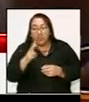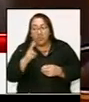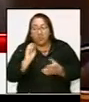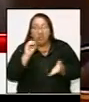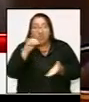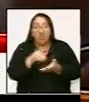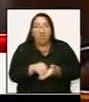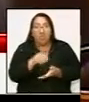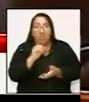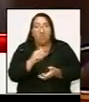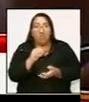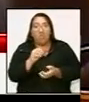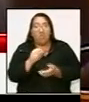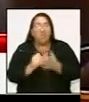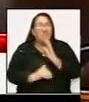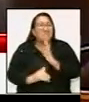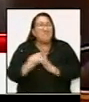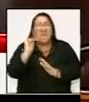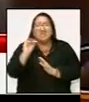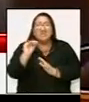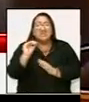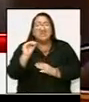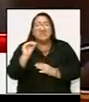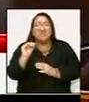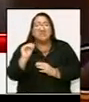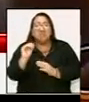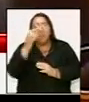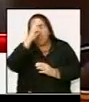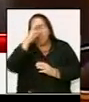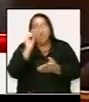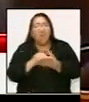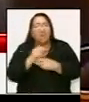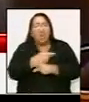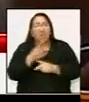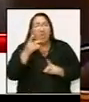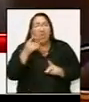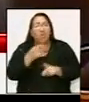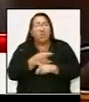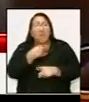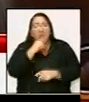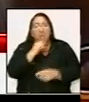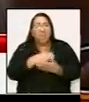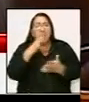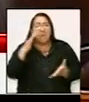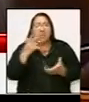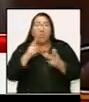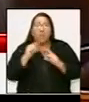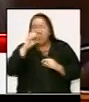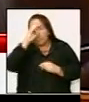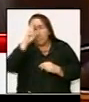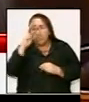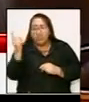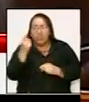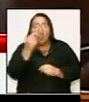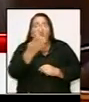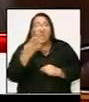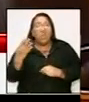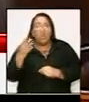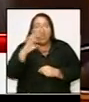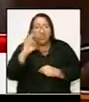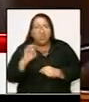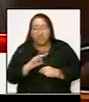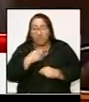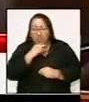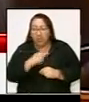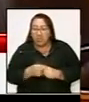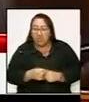aparezca como una de las regiones con mayor violencia contra las mujeres, cuando en Cusco solo el 44%